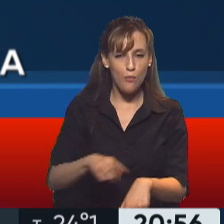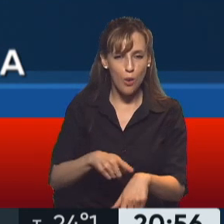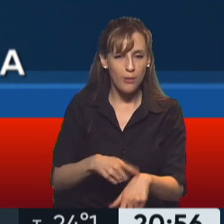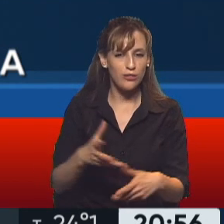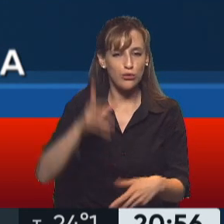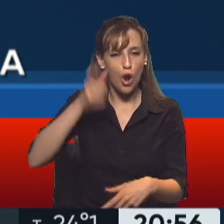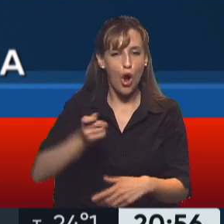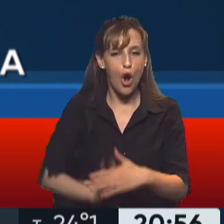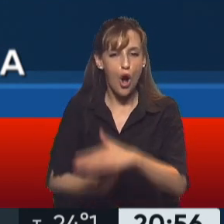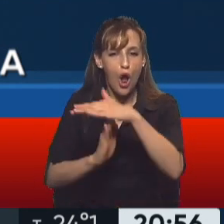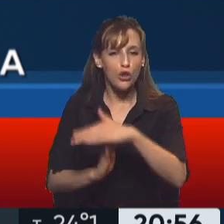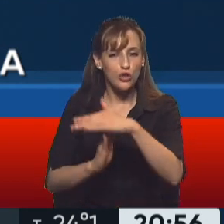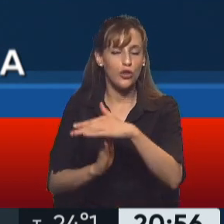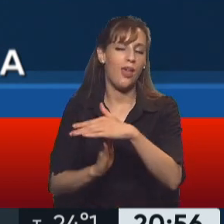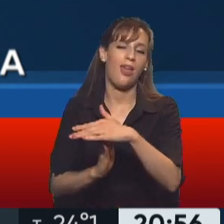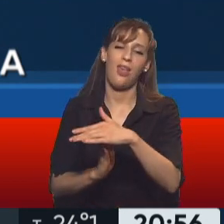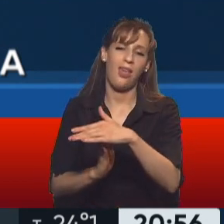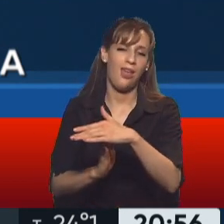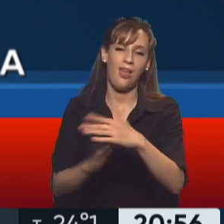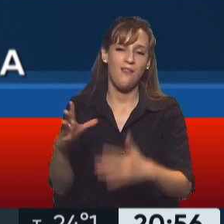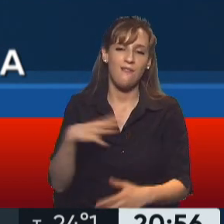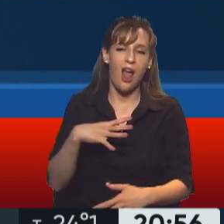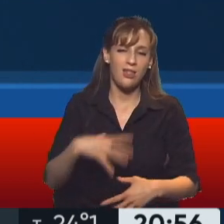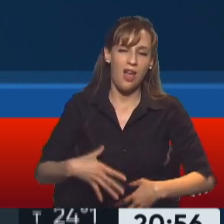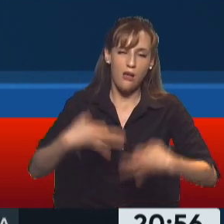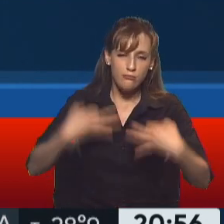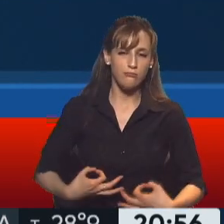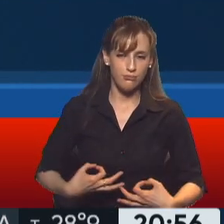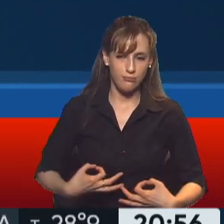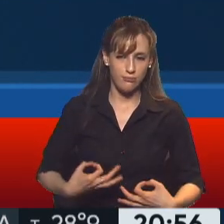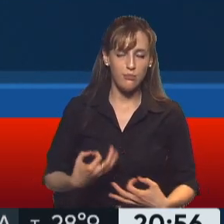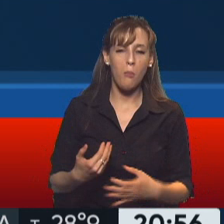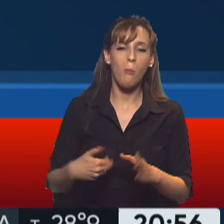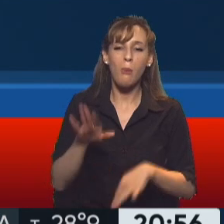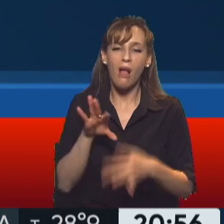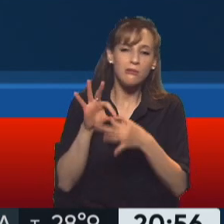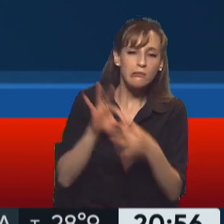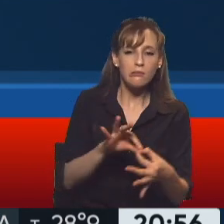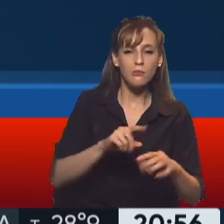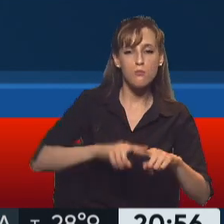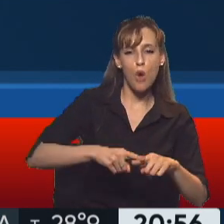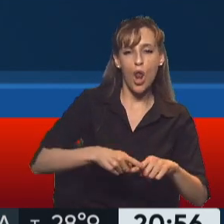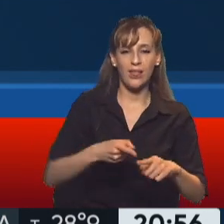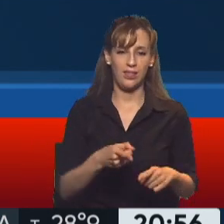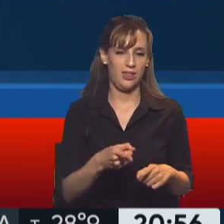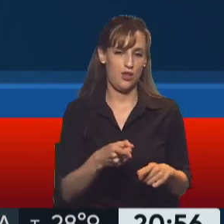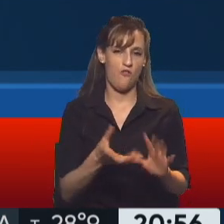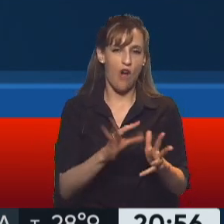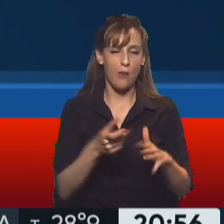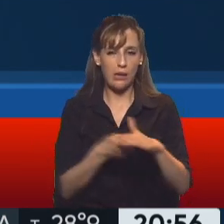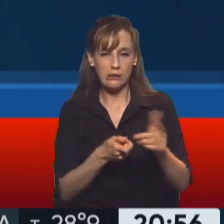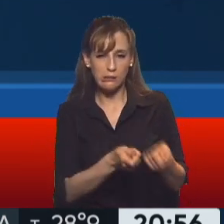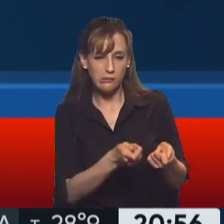corte que no está siendo vista como un tribunal de justicia, sino como un actor político con prácticas